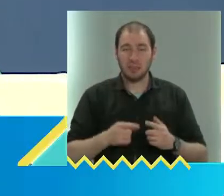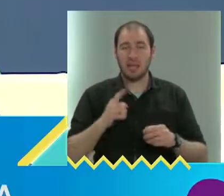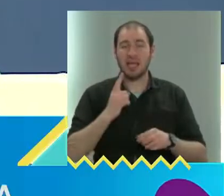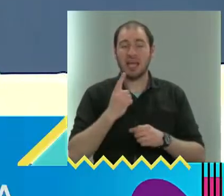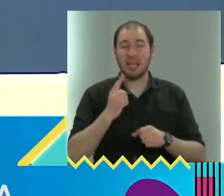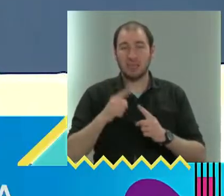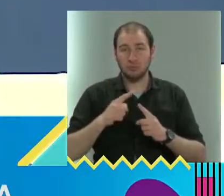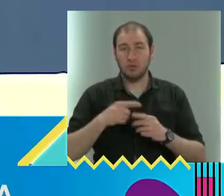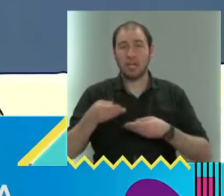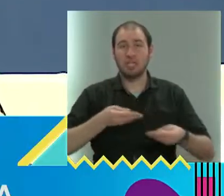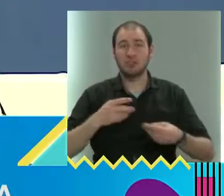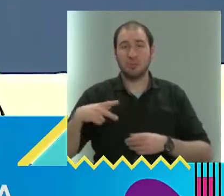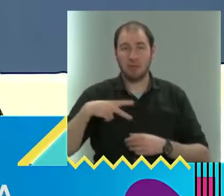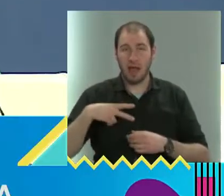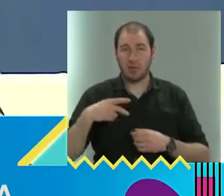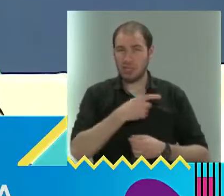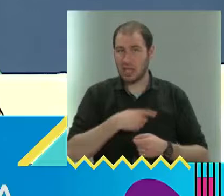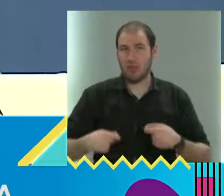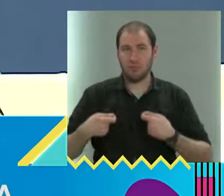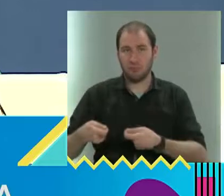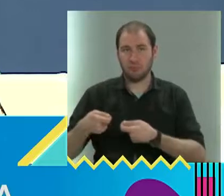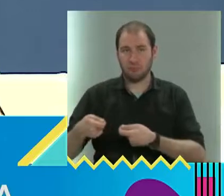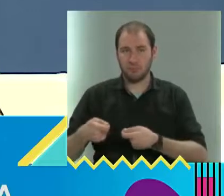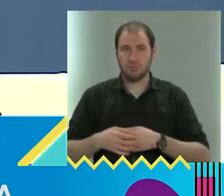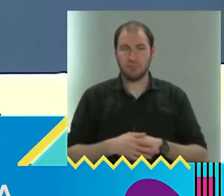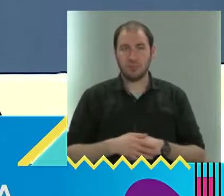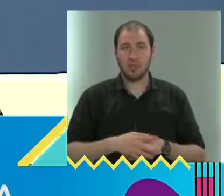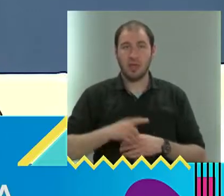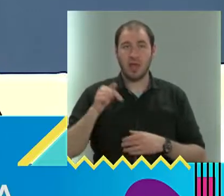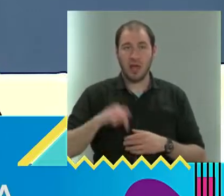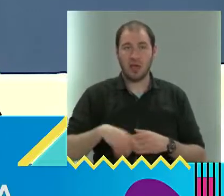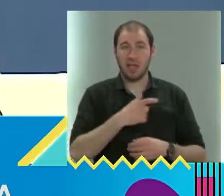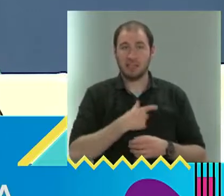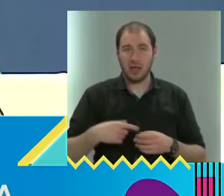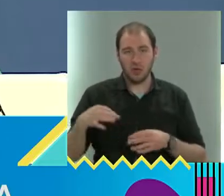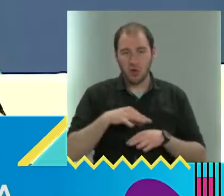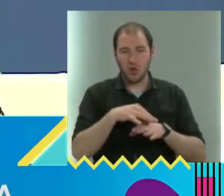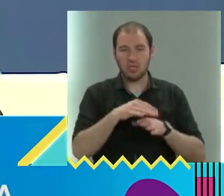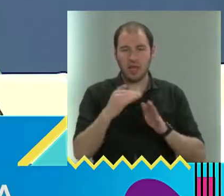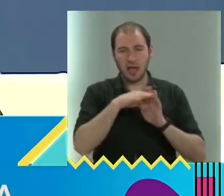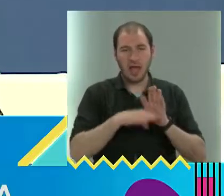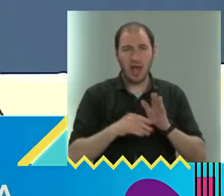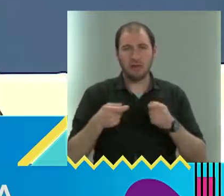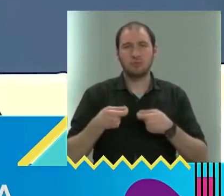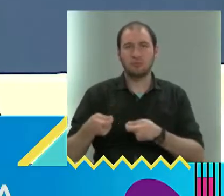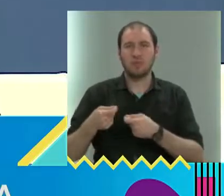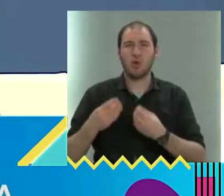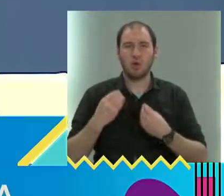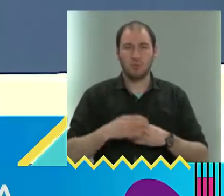instituciones de gestión privada que subsidia. Entonces, orienta al Estado para generar un criterio para el